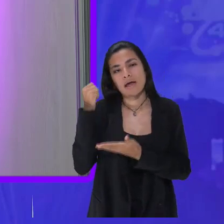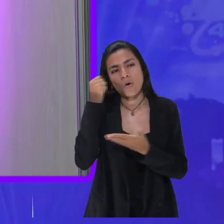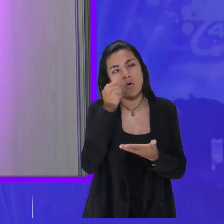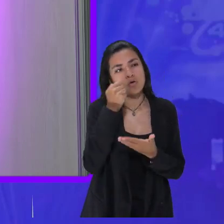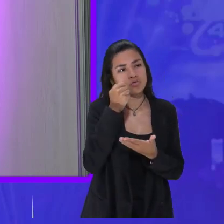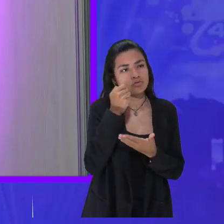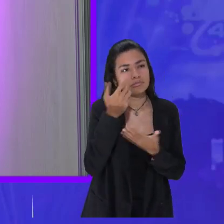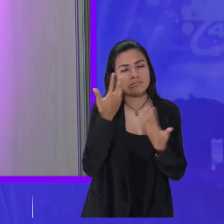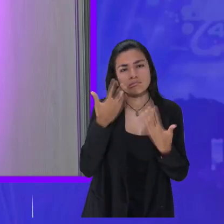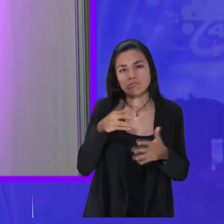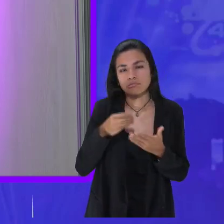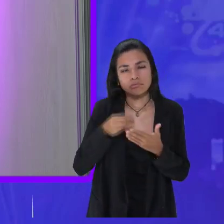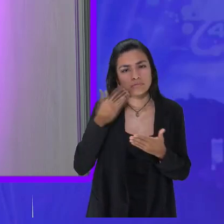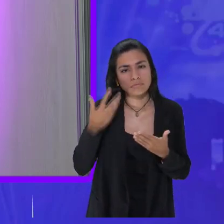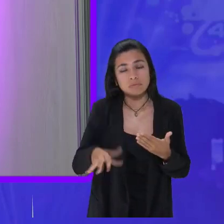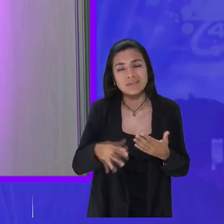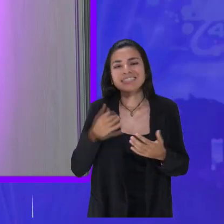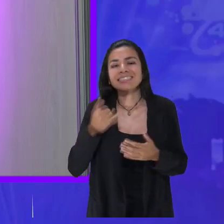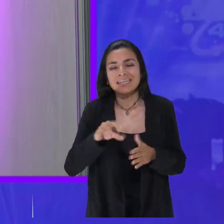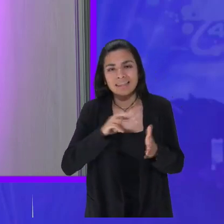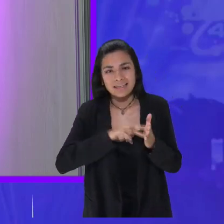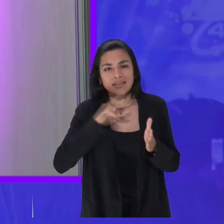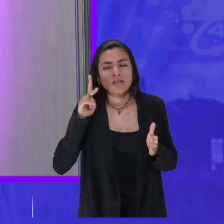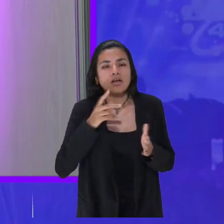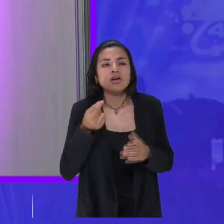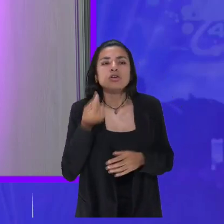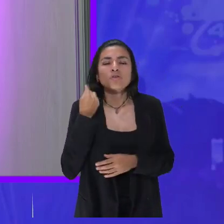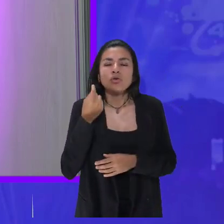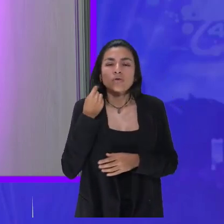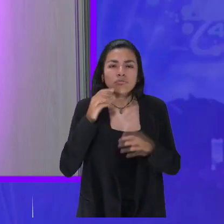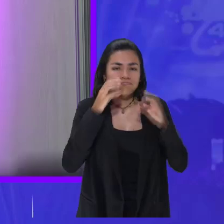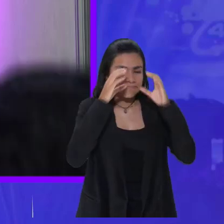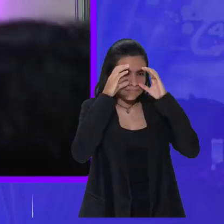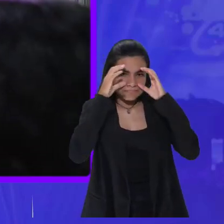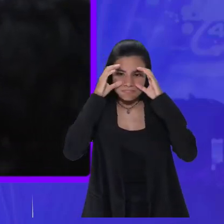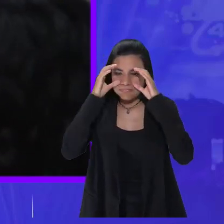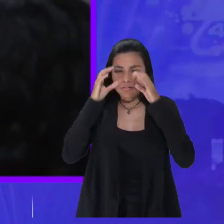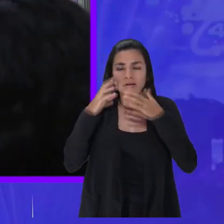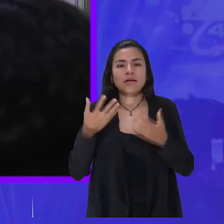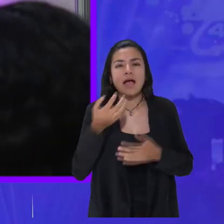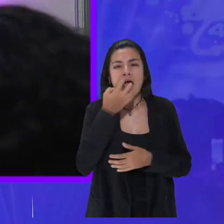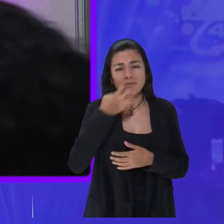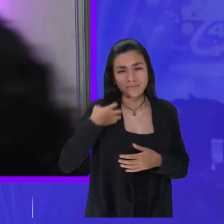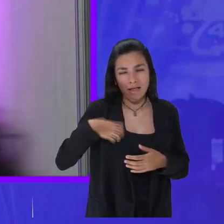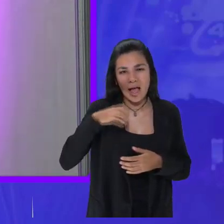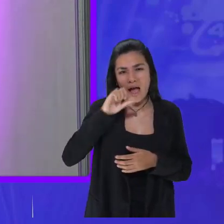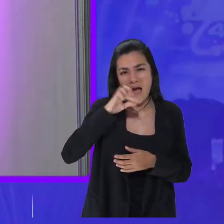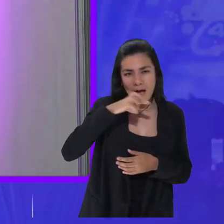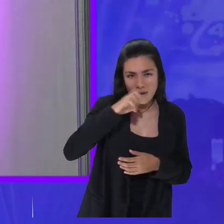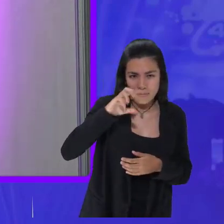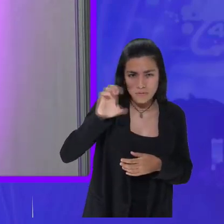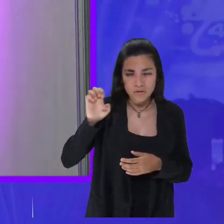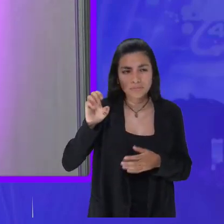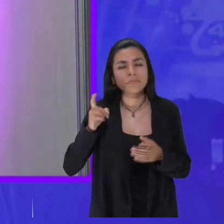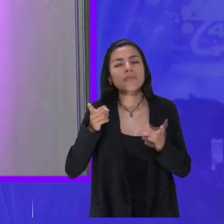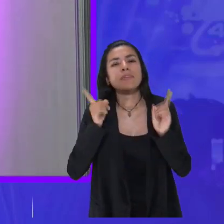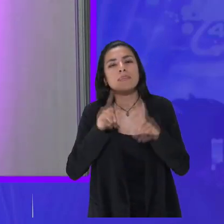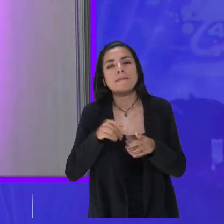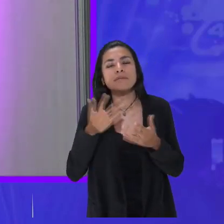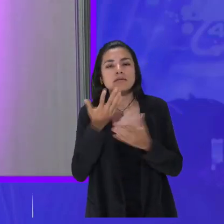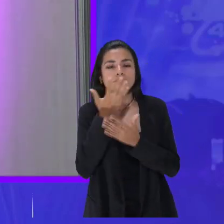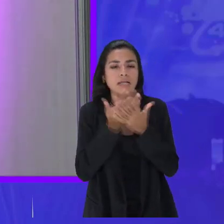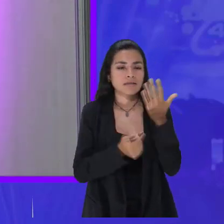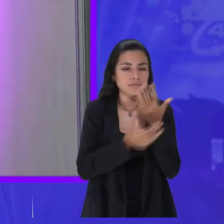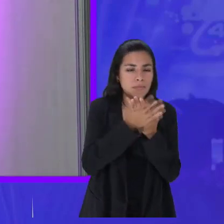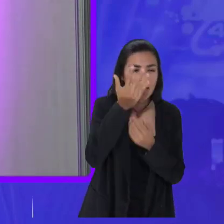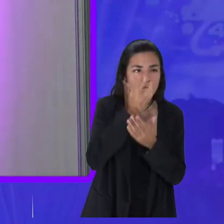hacer. Ya hay tecnología, los últimos lanzamientos de las gafas de Apple, de las MetaQuest, te permiten hacer tracking de tus